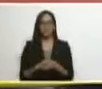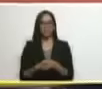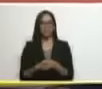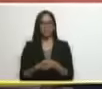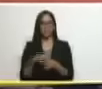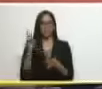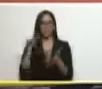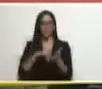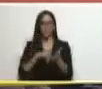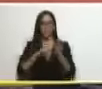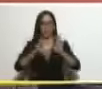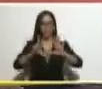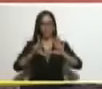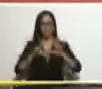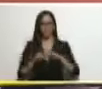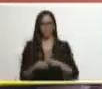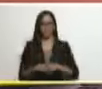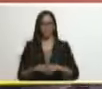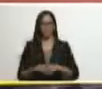2008.